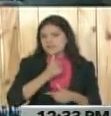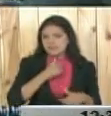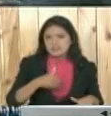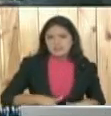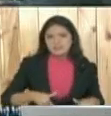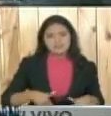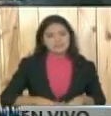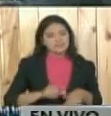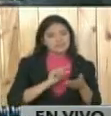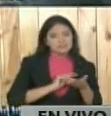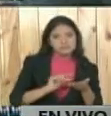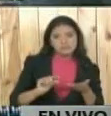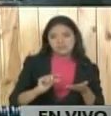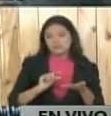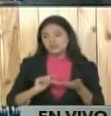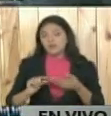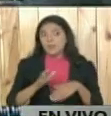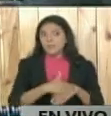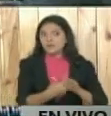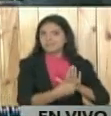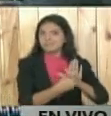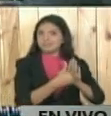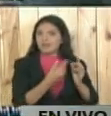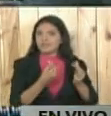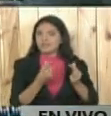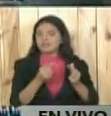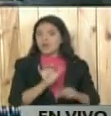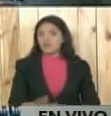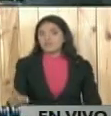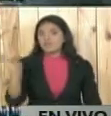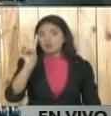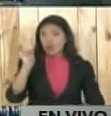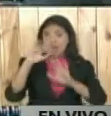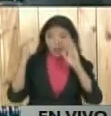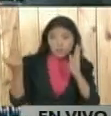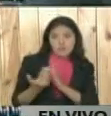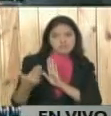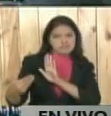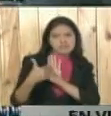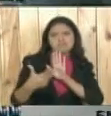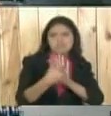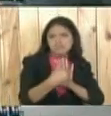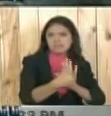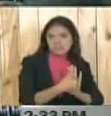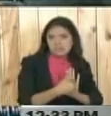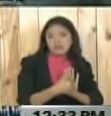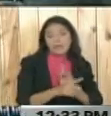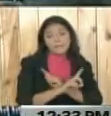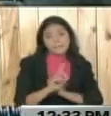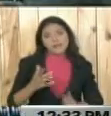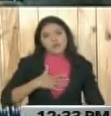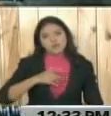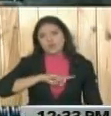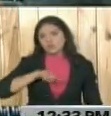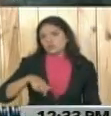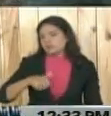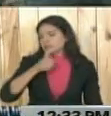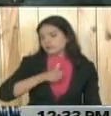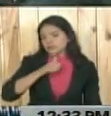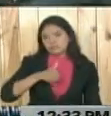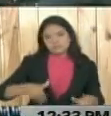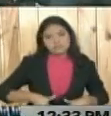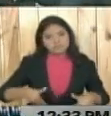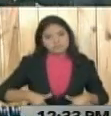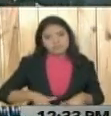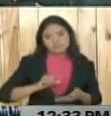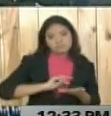recursos. Porque con la persecución financiera que le tienen a Venezuela en el mundo, bueno, hemos tenido que parir recursos para cumplir